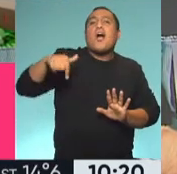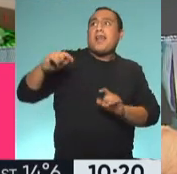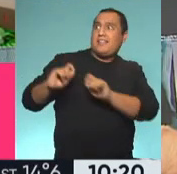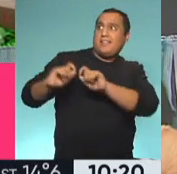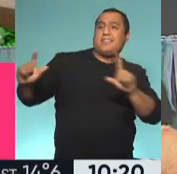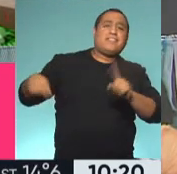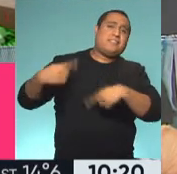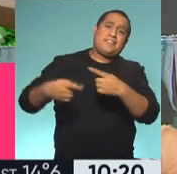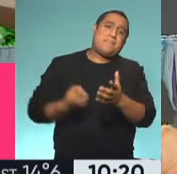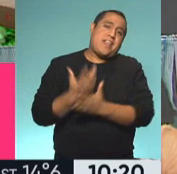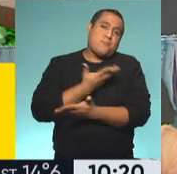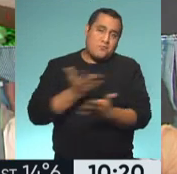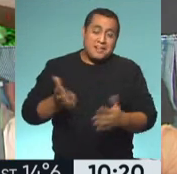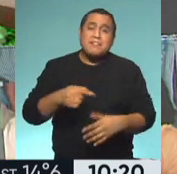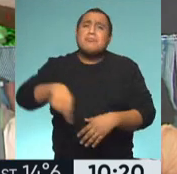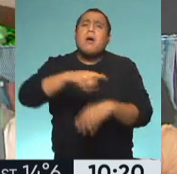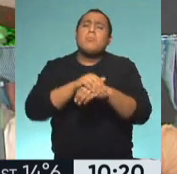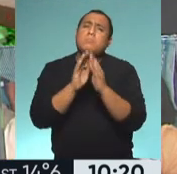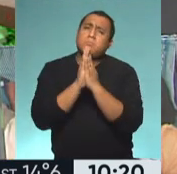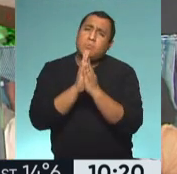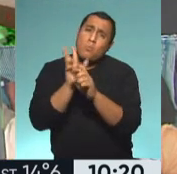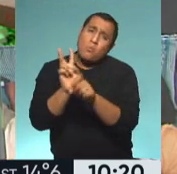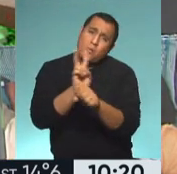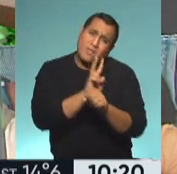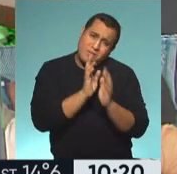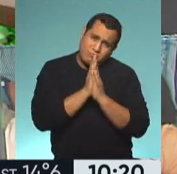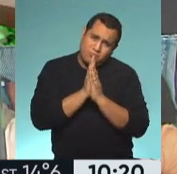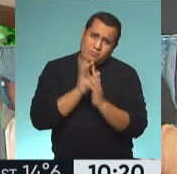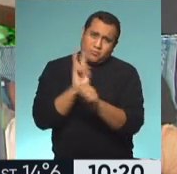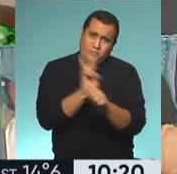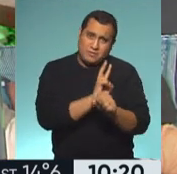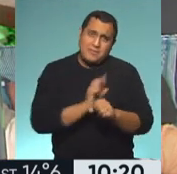Mañanas Públicas, amigos queridos. Cuídense mucho, por favor.